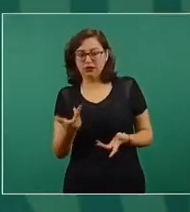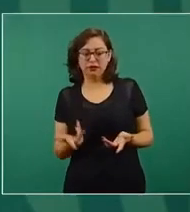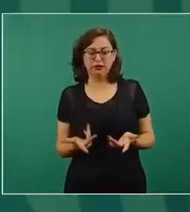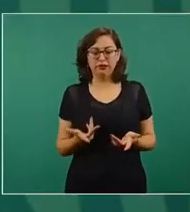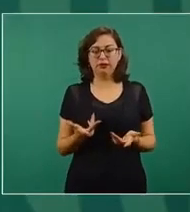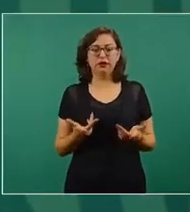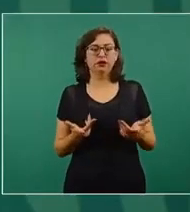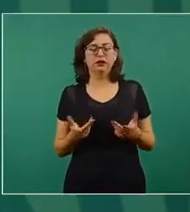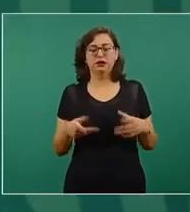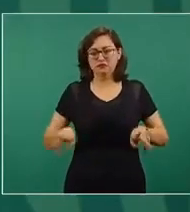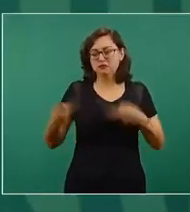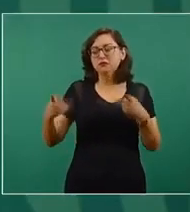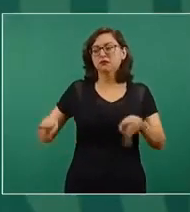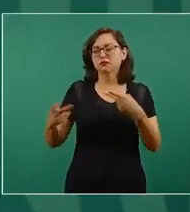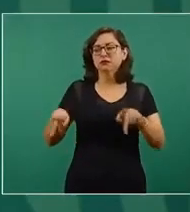contrabando